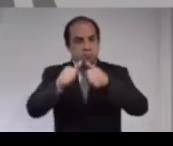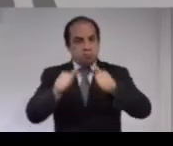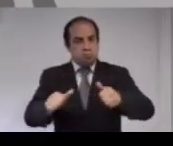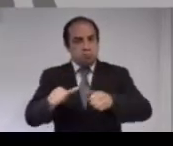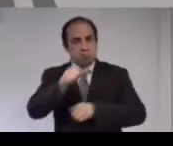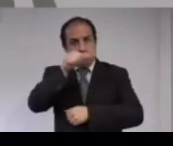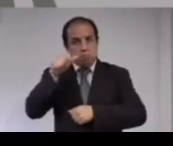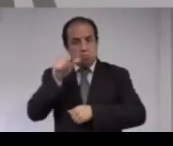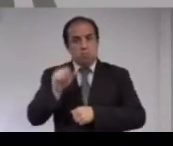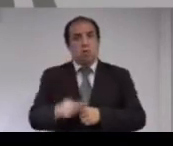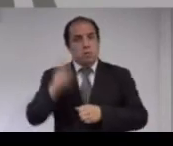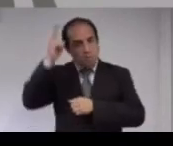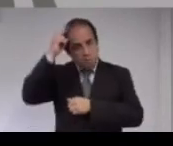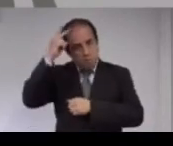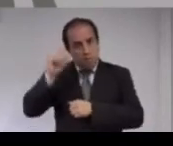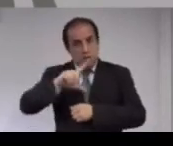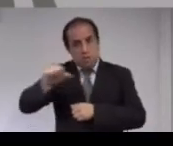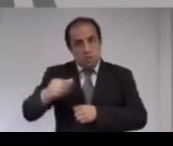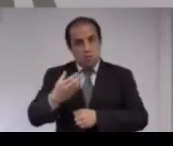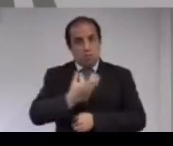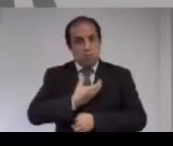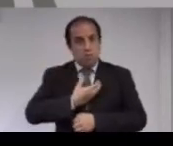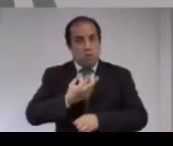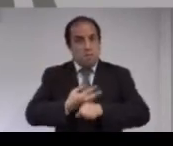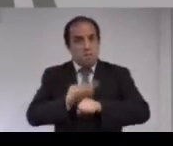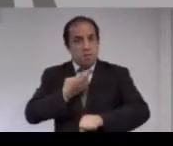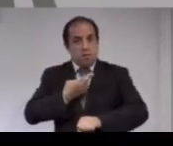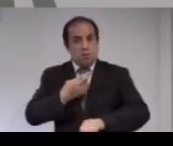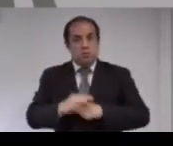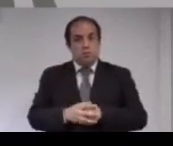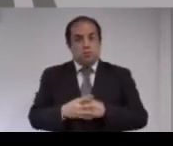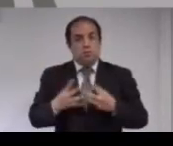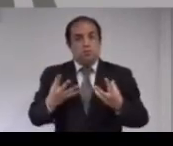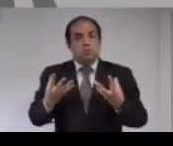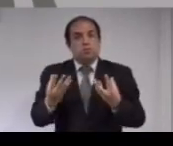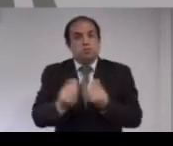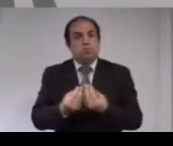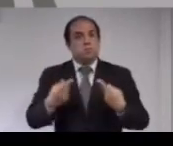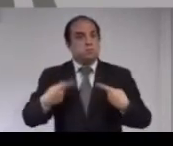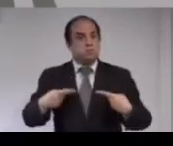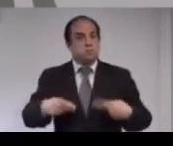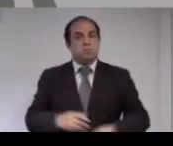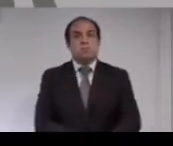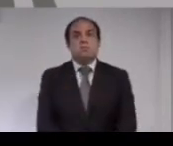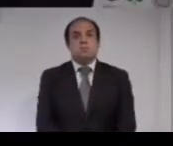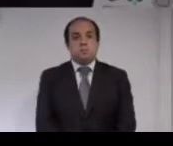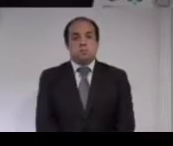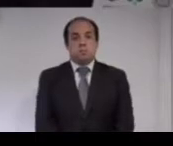y posteriormente en el Zócalo, en donde fue la mayor concentración de personas.